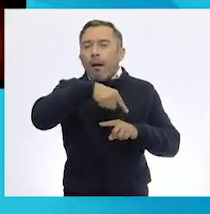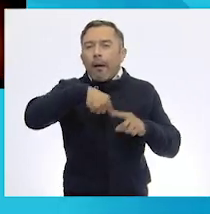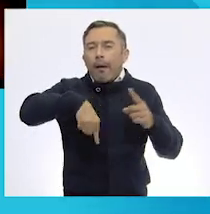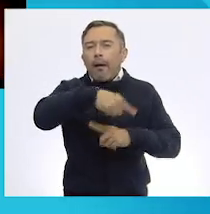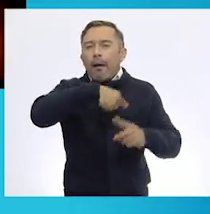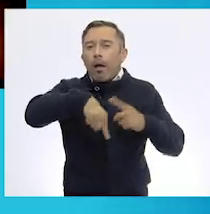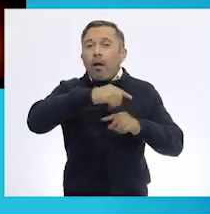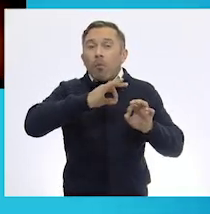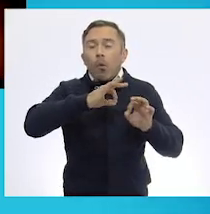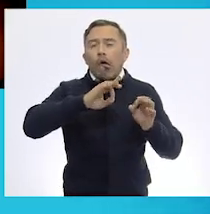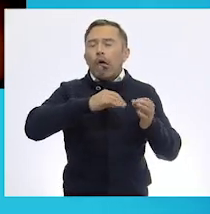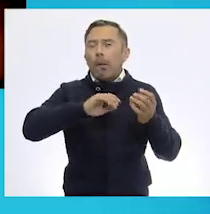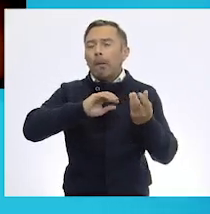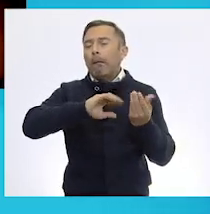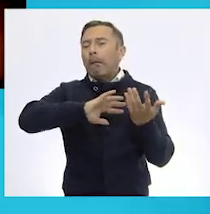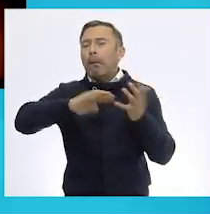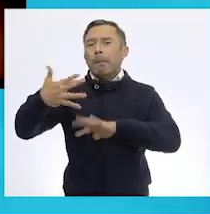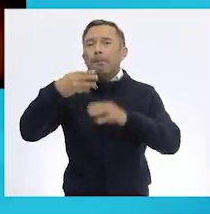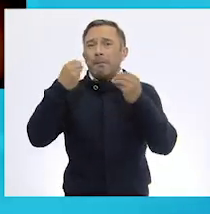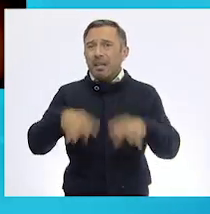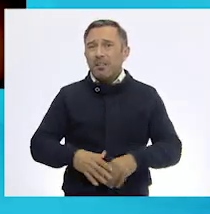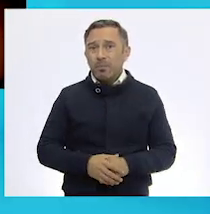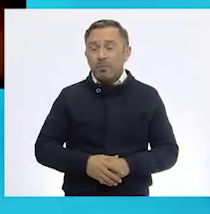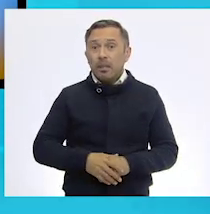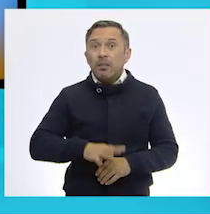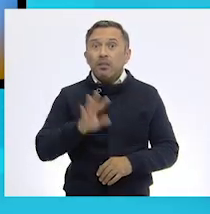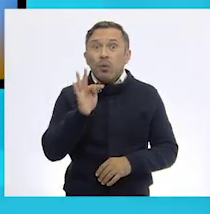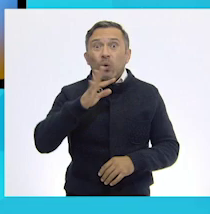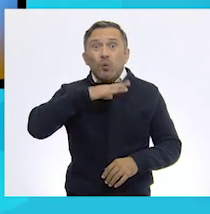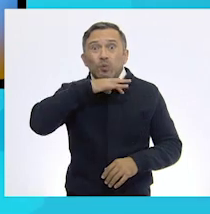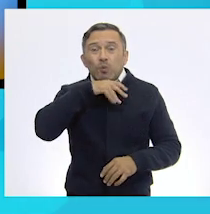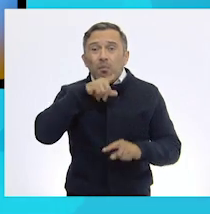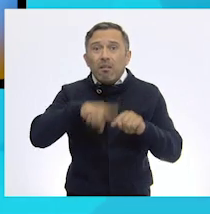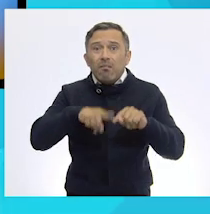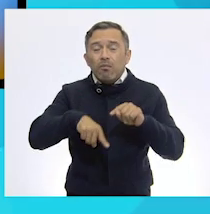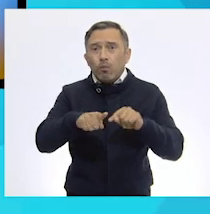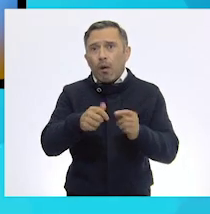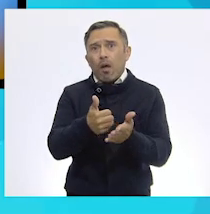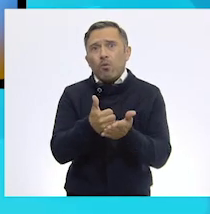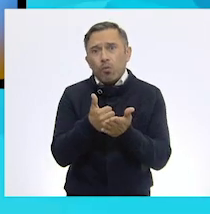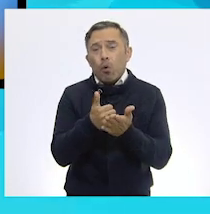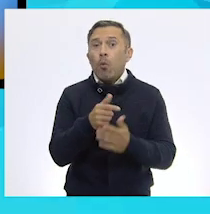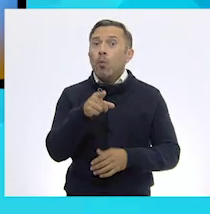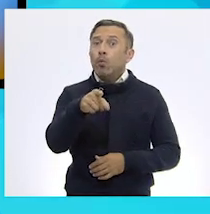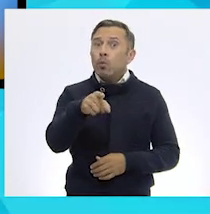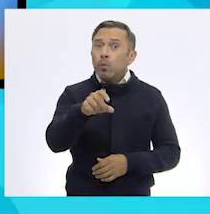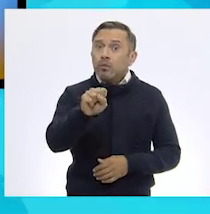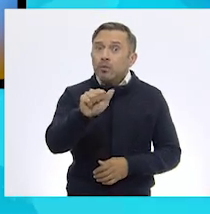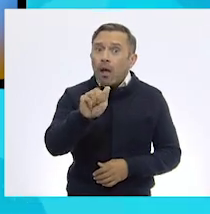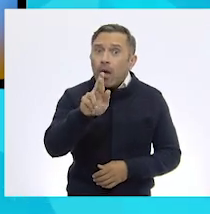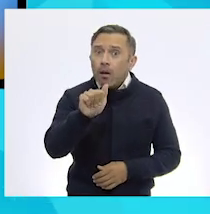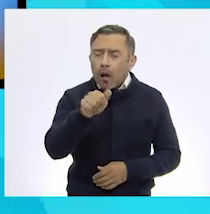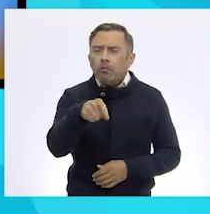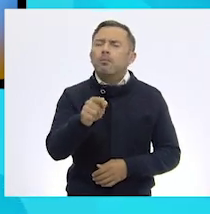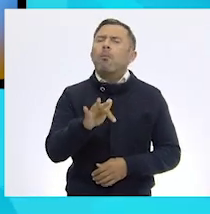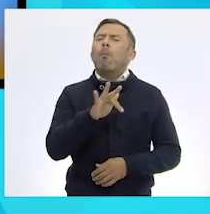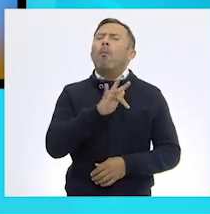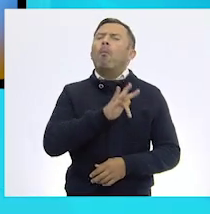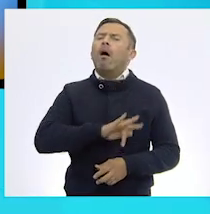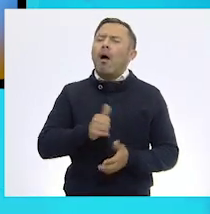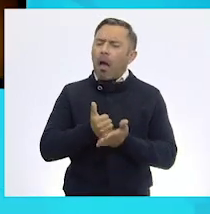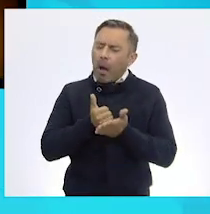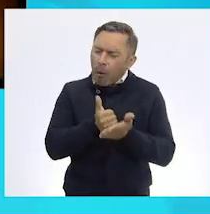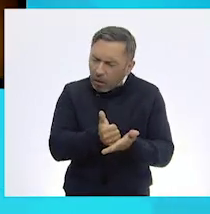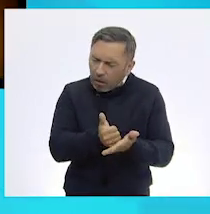reducir la contaminación, toda la ayuda cuenta. Así que tú, Sara, puedes hacer tu parte.